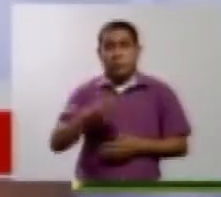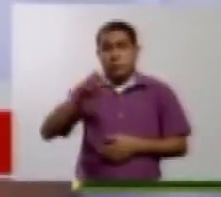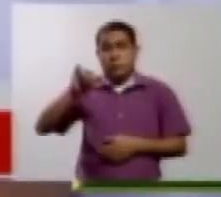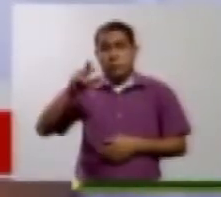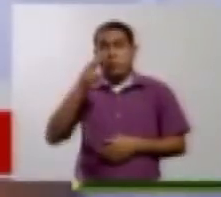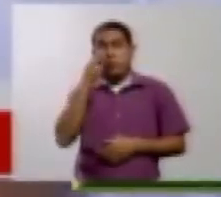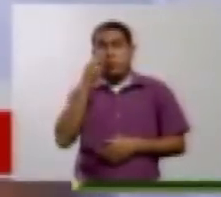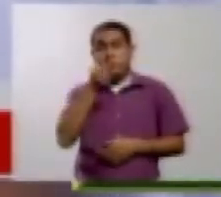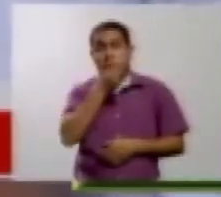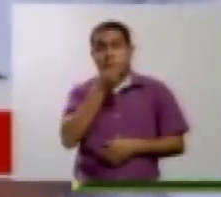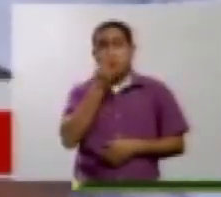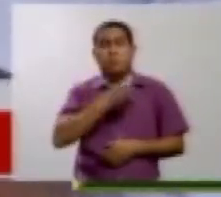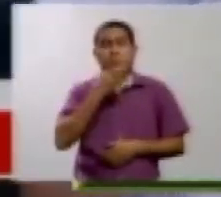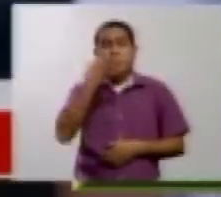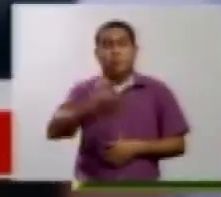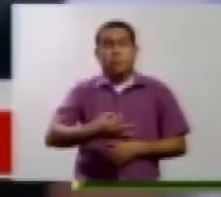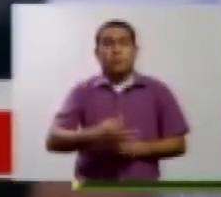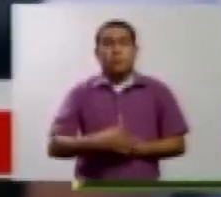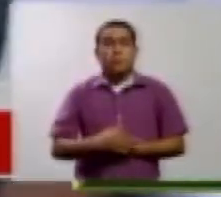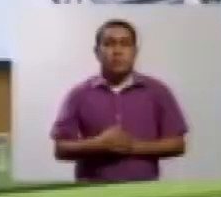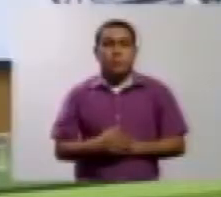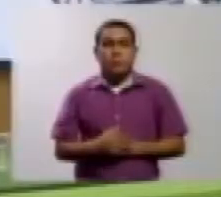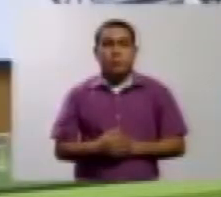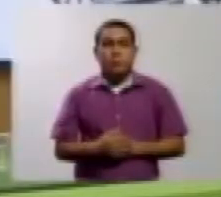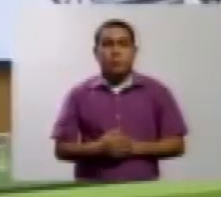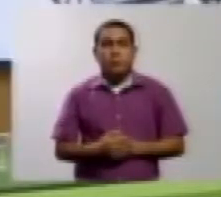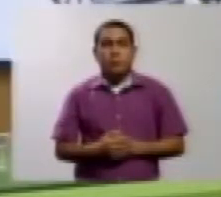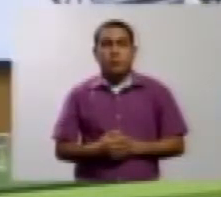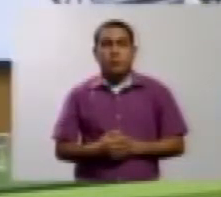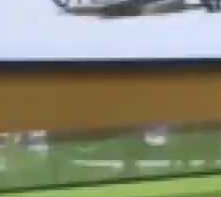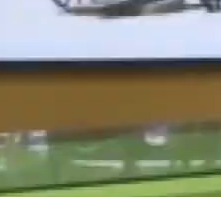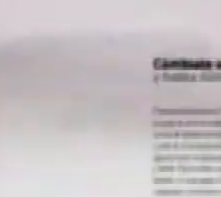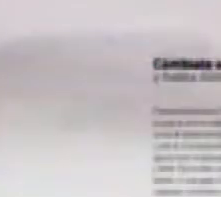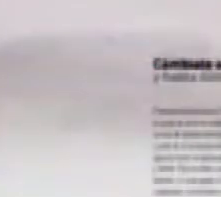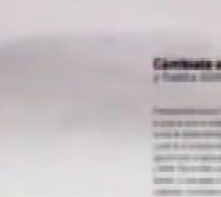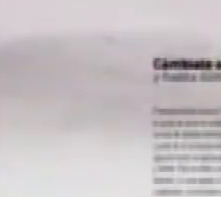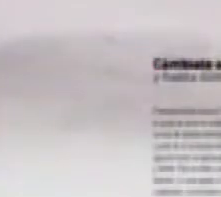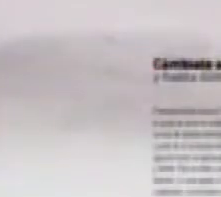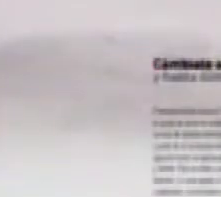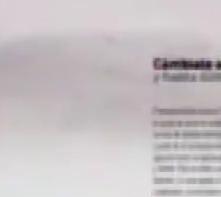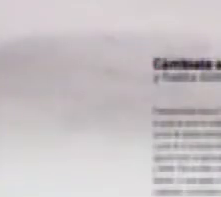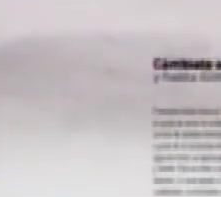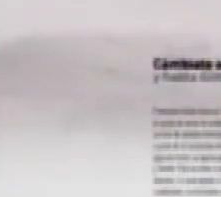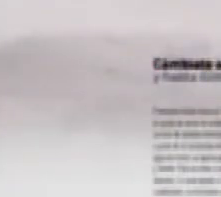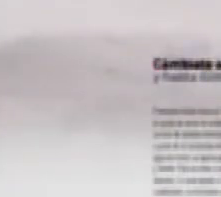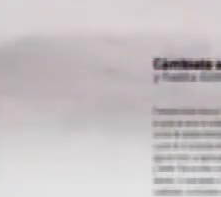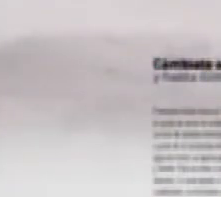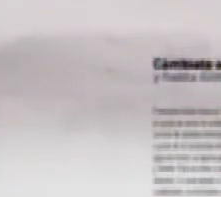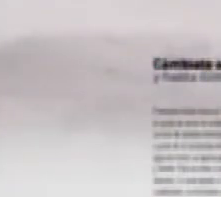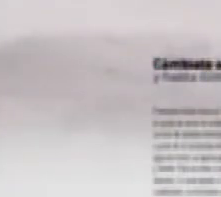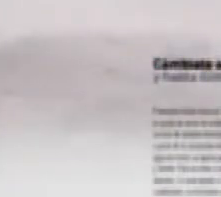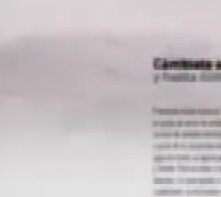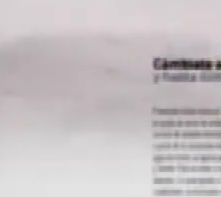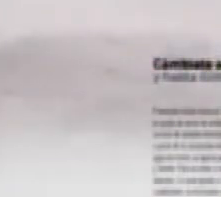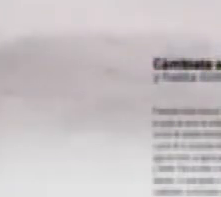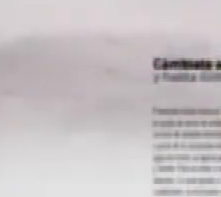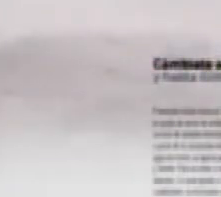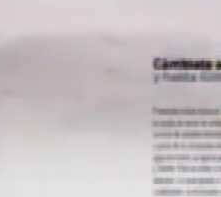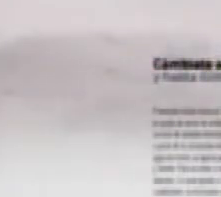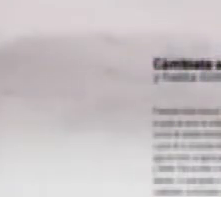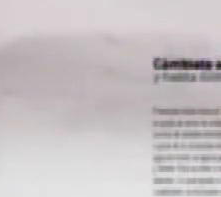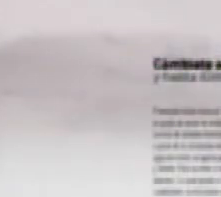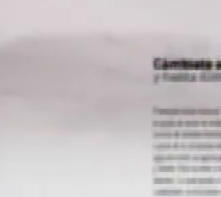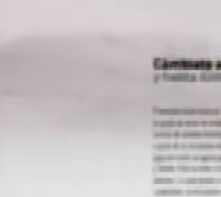Las Noticias, un compromiso con la verdad. Huawei trae lo que estabas esperando. En Claro, descubre el nuevo Mate 10 Lite